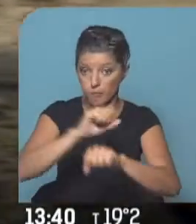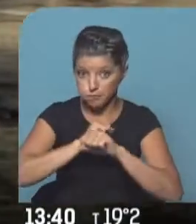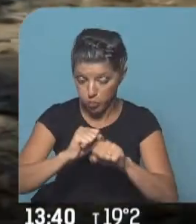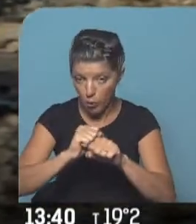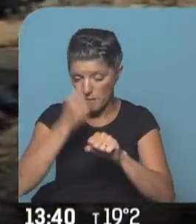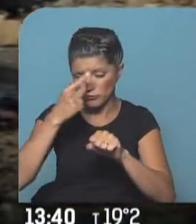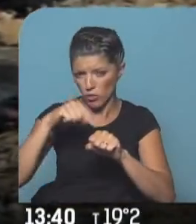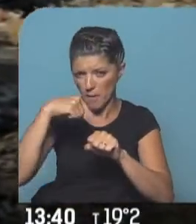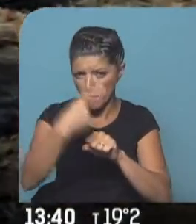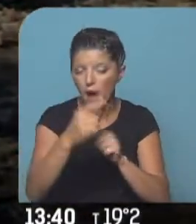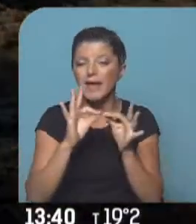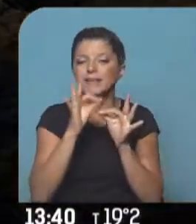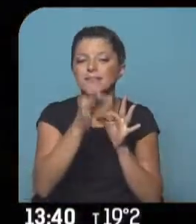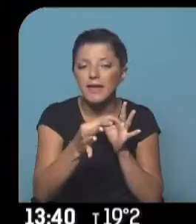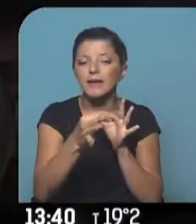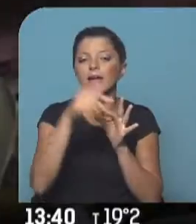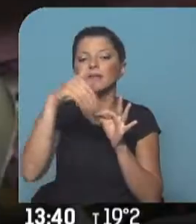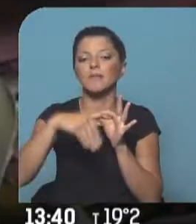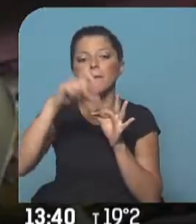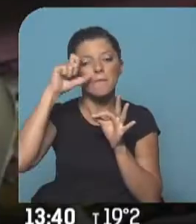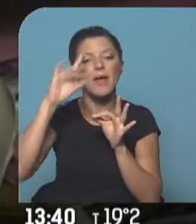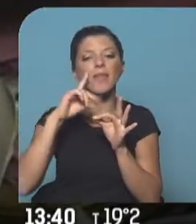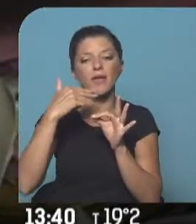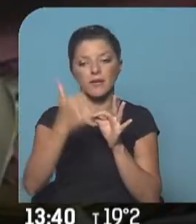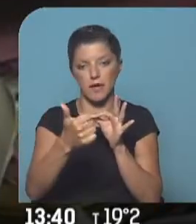después cerca de la puerta de Medina.